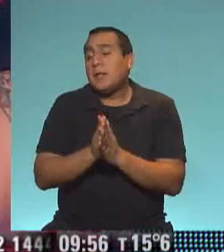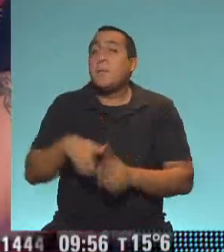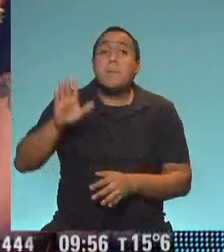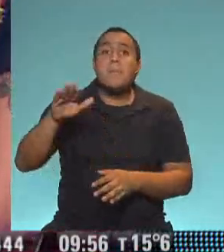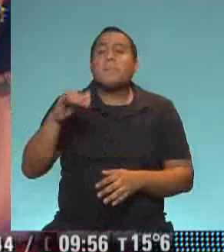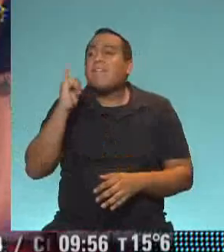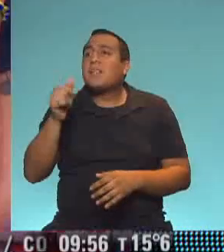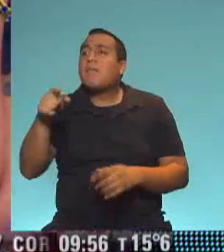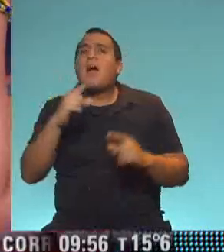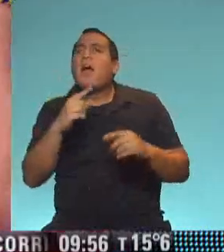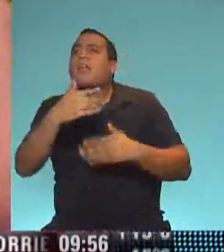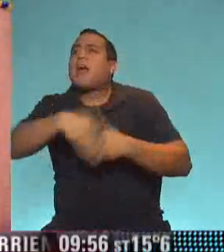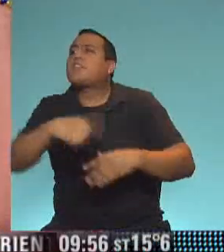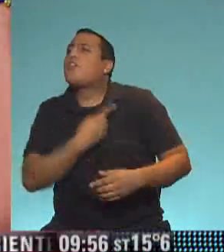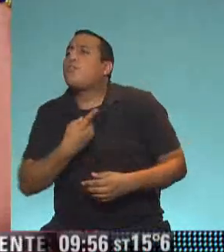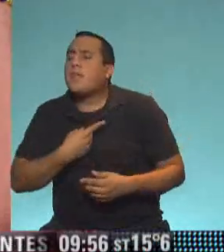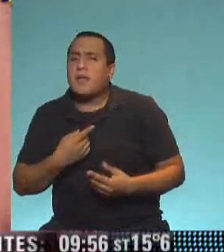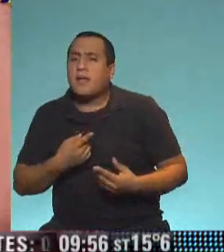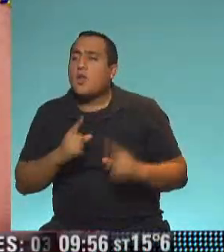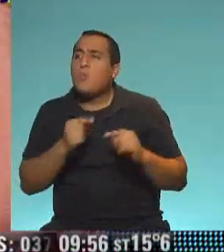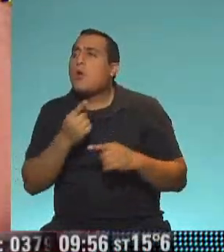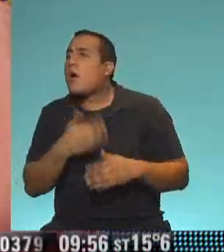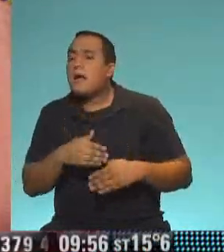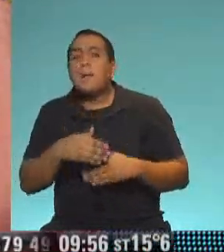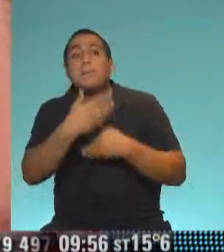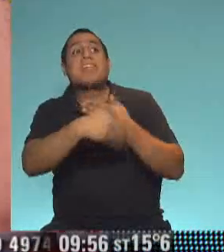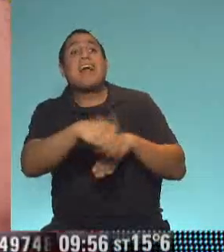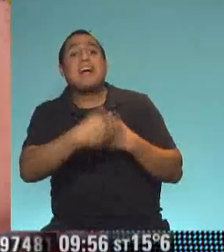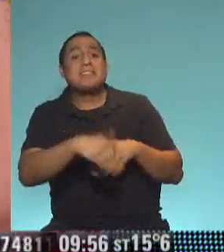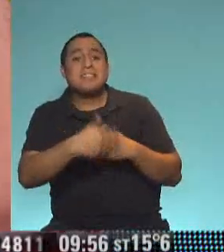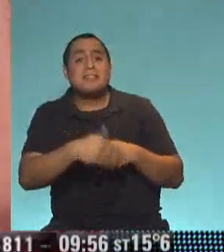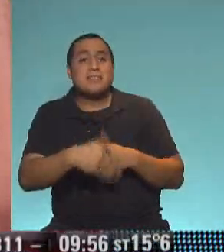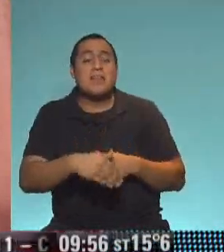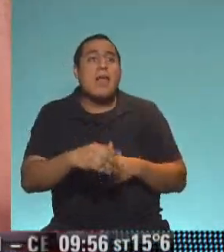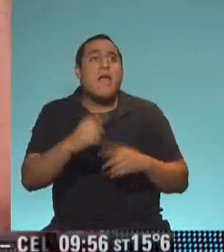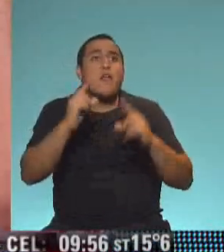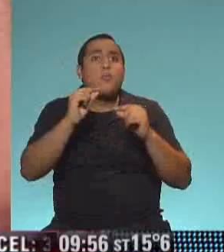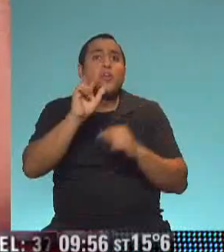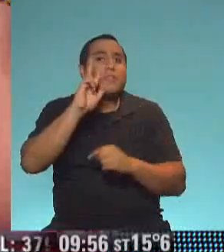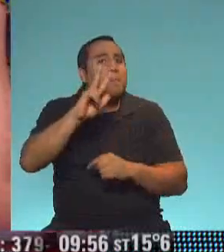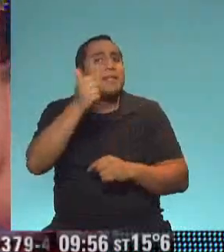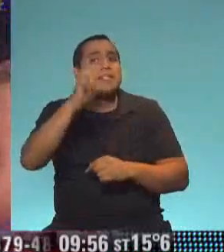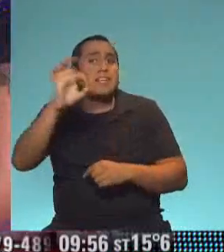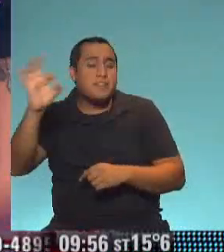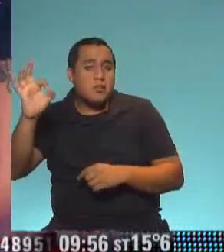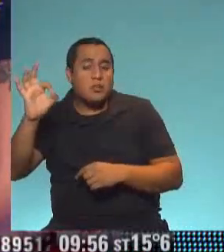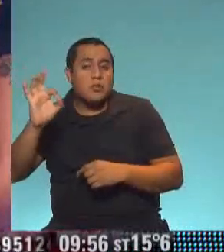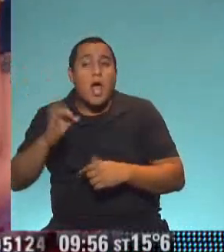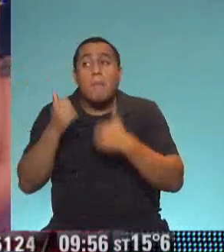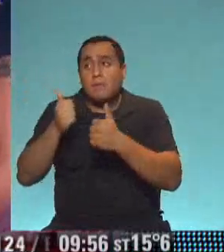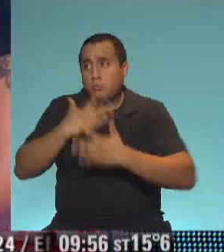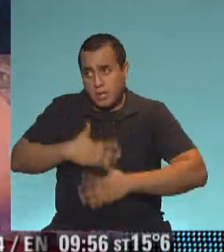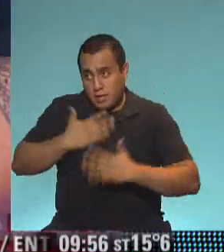dígame su dirección exacta, por favor. Hacia allí nos dirigimos. En la calle Cucha, al 3600. Bien, por favor, aguarde con